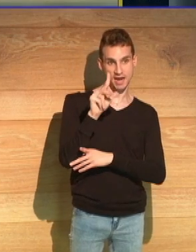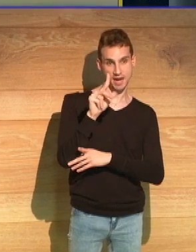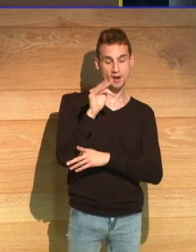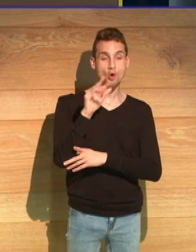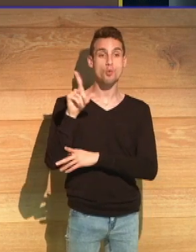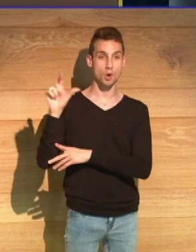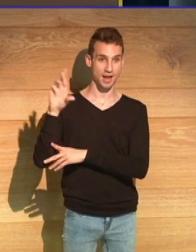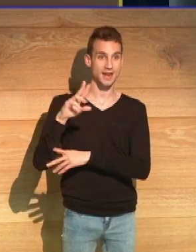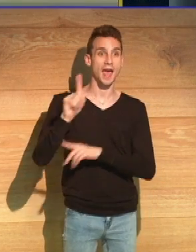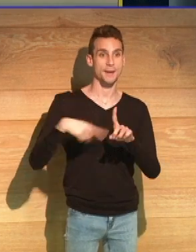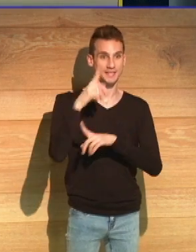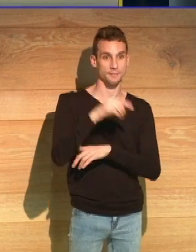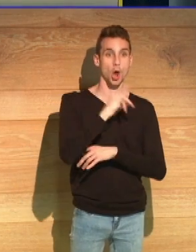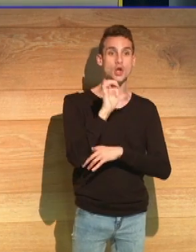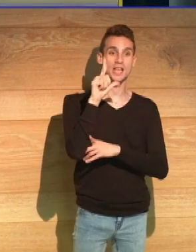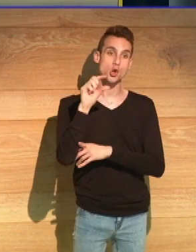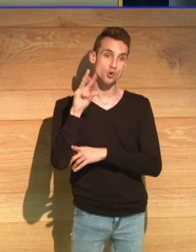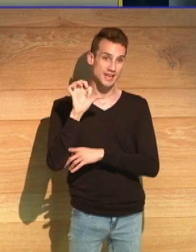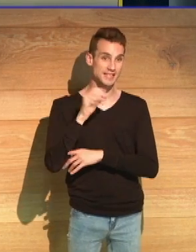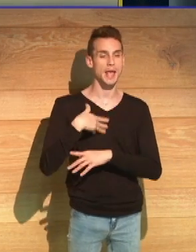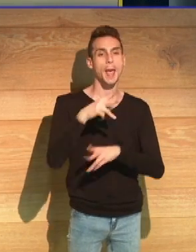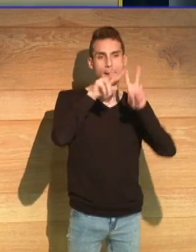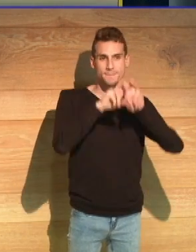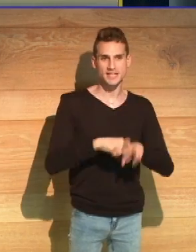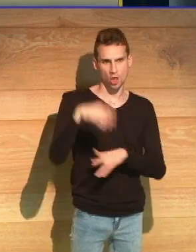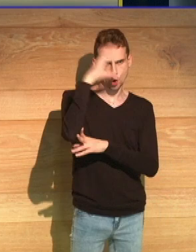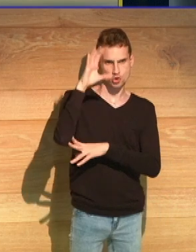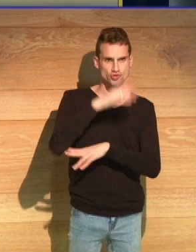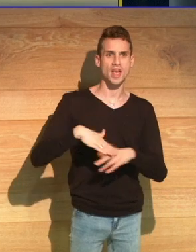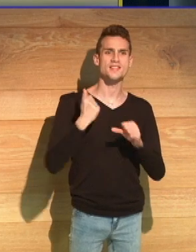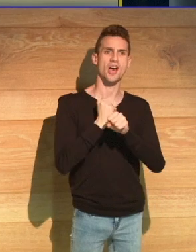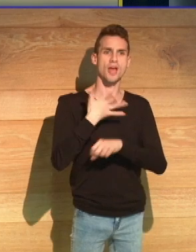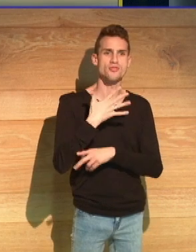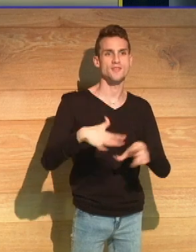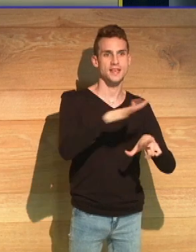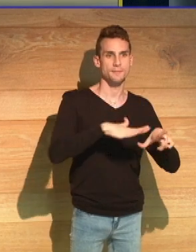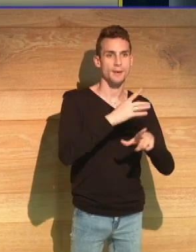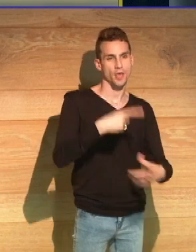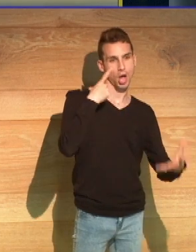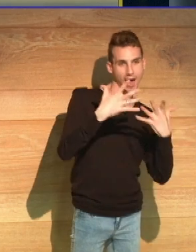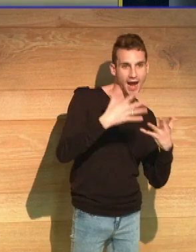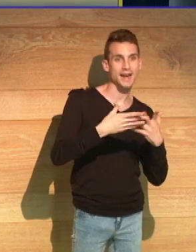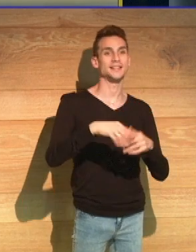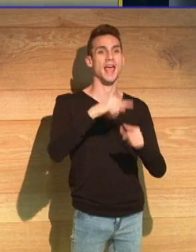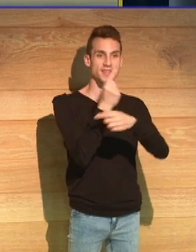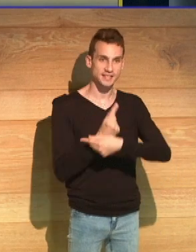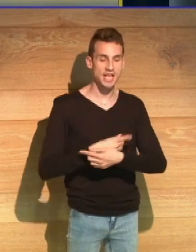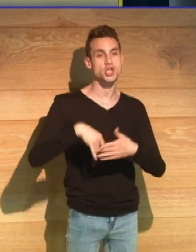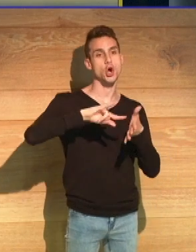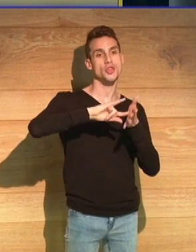Luis es investigador cultural y trabaja en el espacio entre el arte, la tecnología, el diseño y la ciencia y la